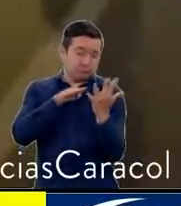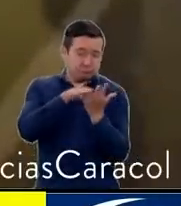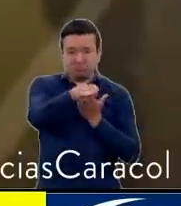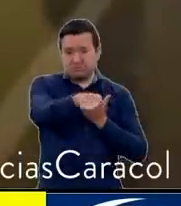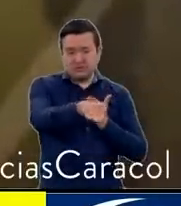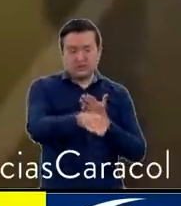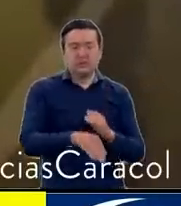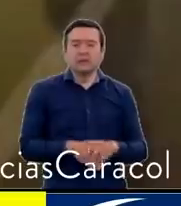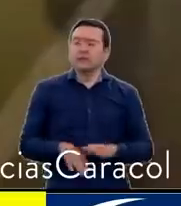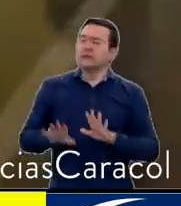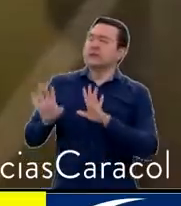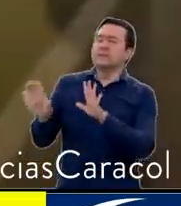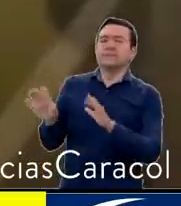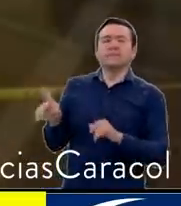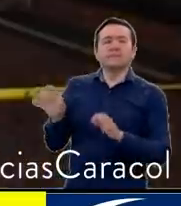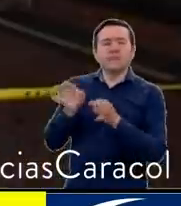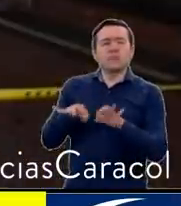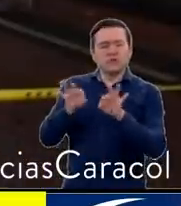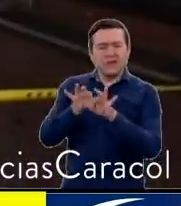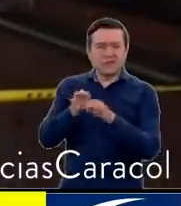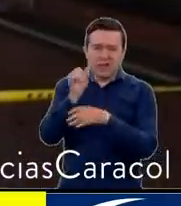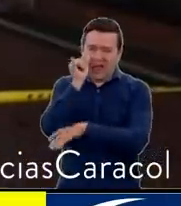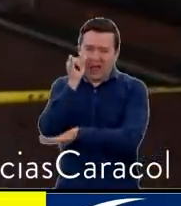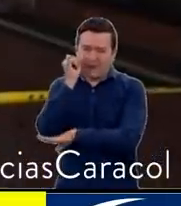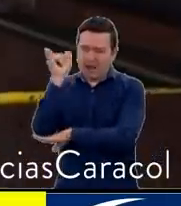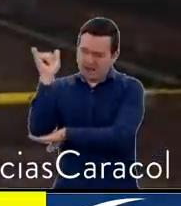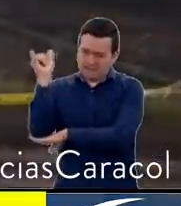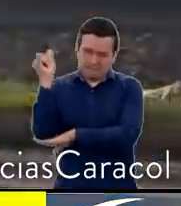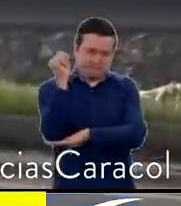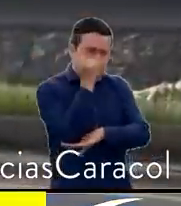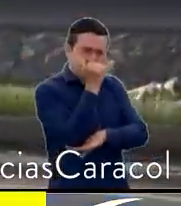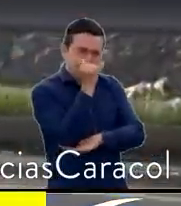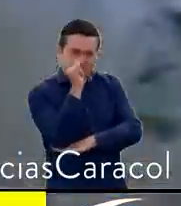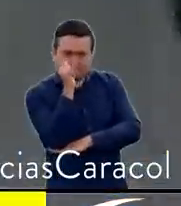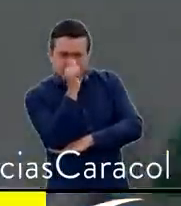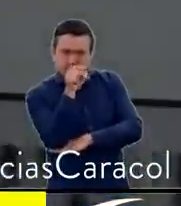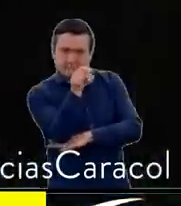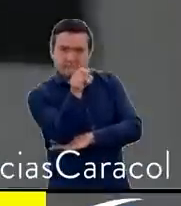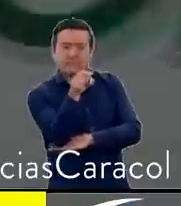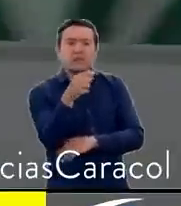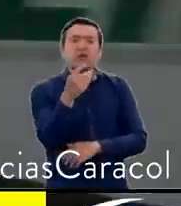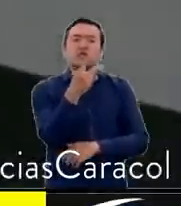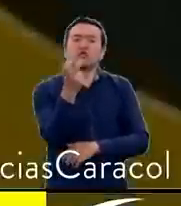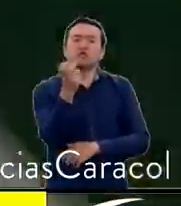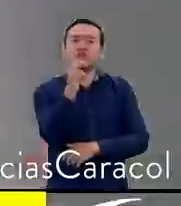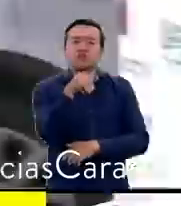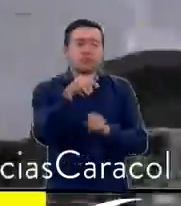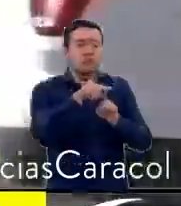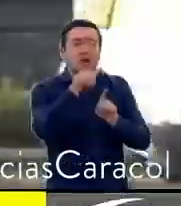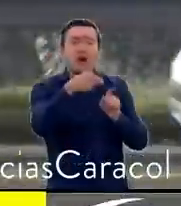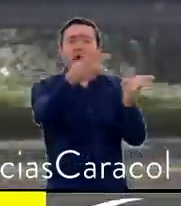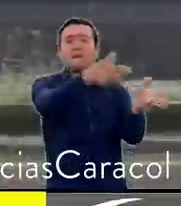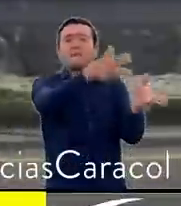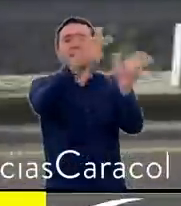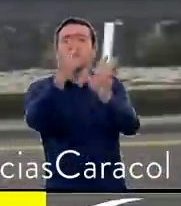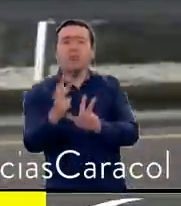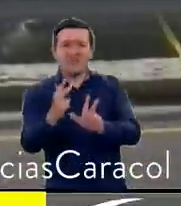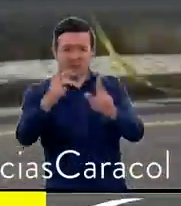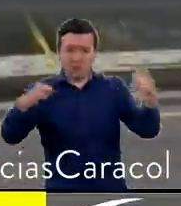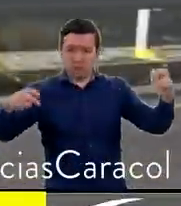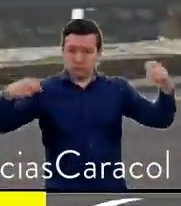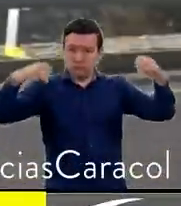hay algo importante y quiero que nuestro camarógrafo nos lo muestre. A menos de 200 metros se encuentra el puente peatonal que se